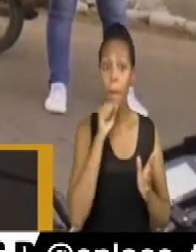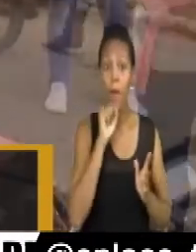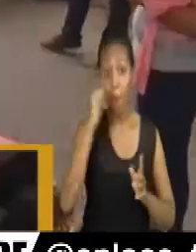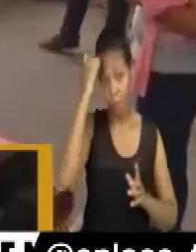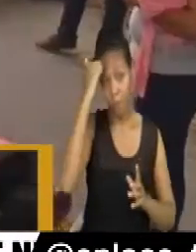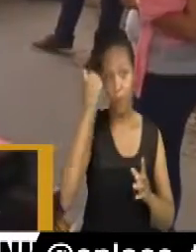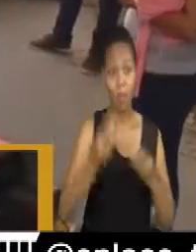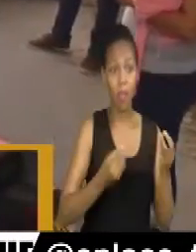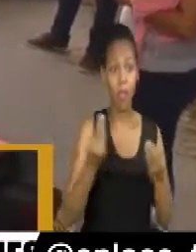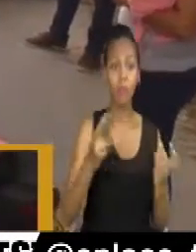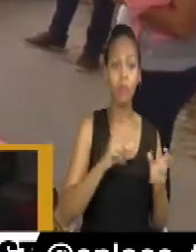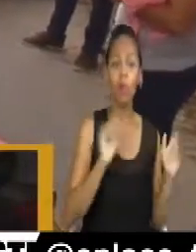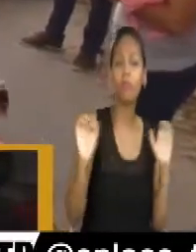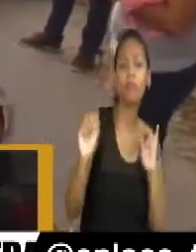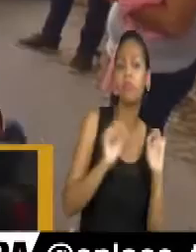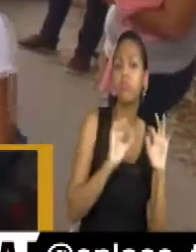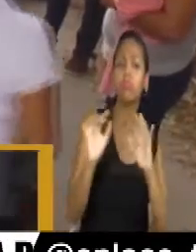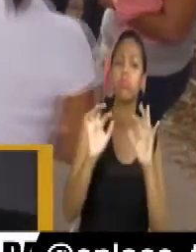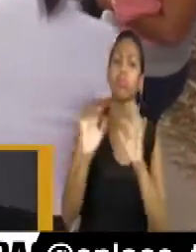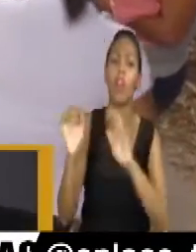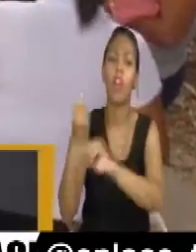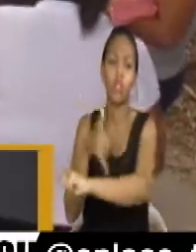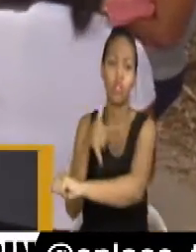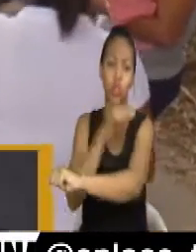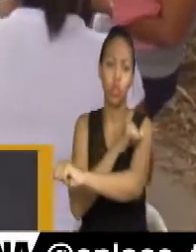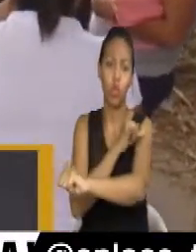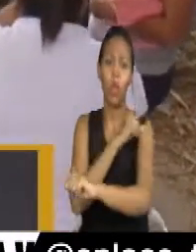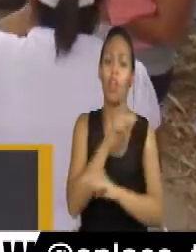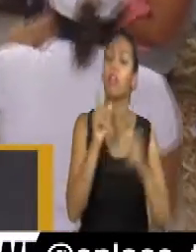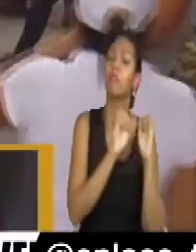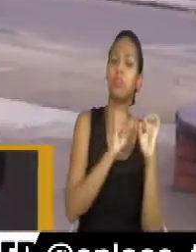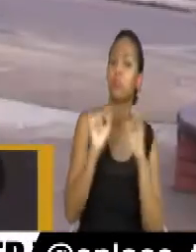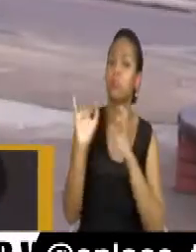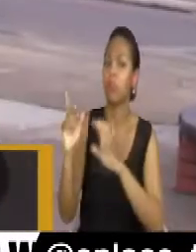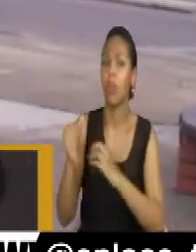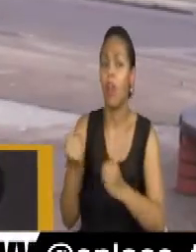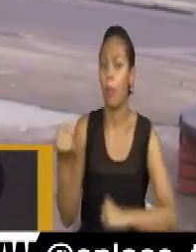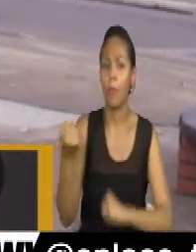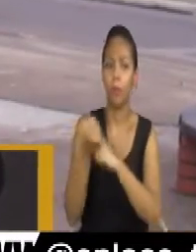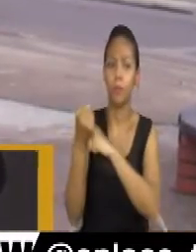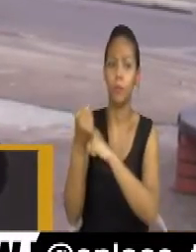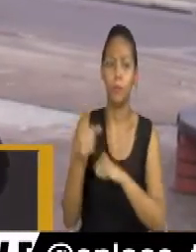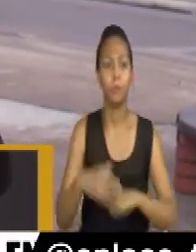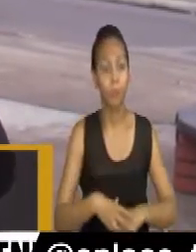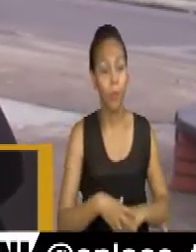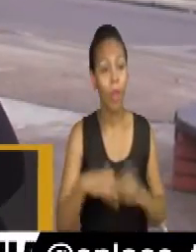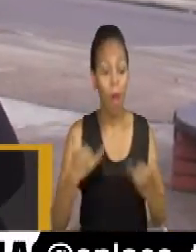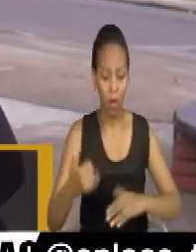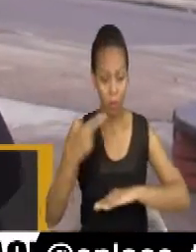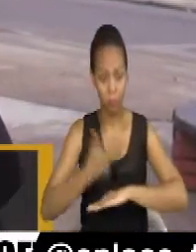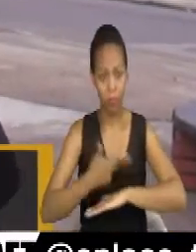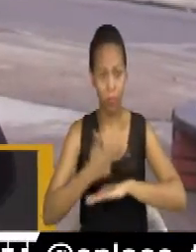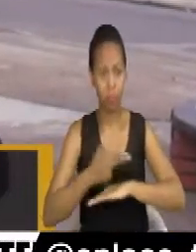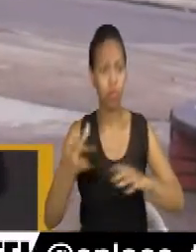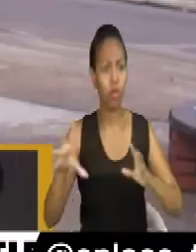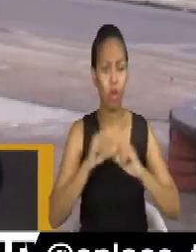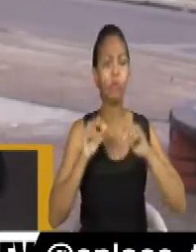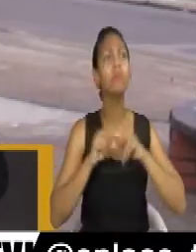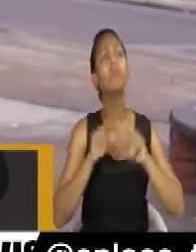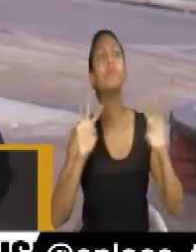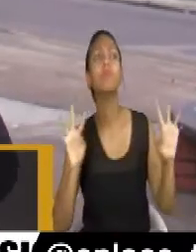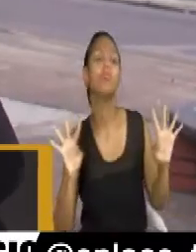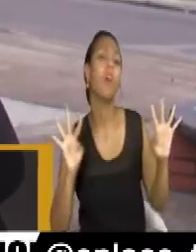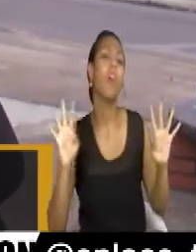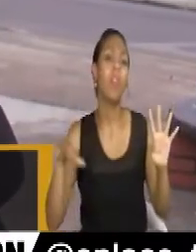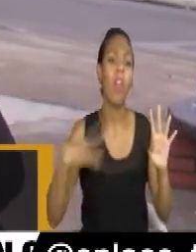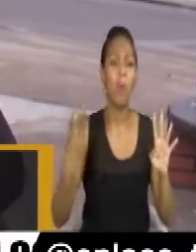municipio antioqueño de Yondó para apoyar allí la causa de sus colegas. Tenemos un plantón aquí mismo en el Parque Camilo Torres, luego nos vamos en una